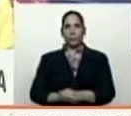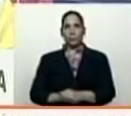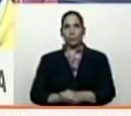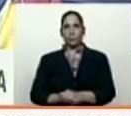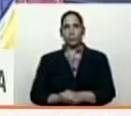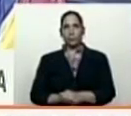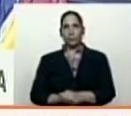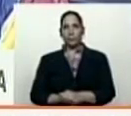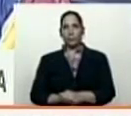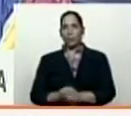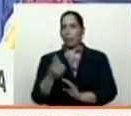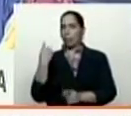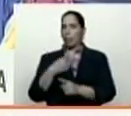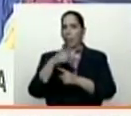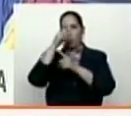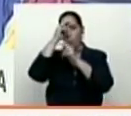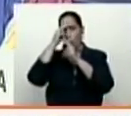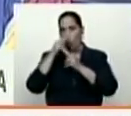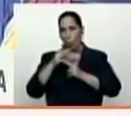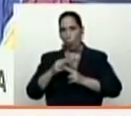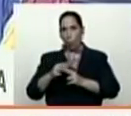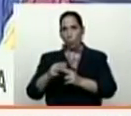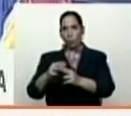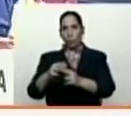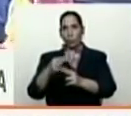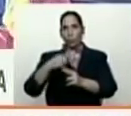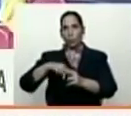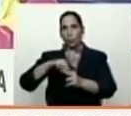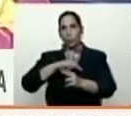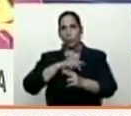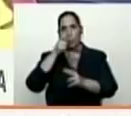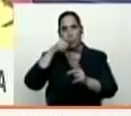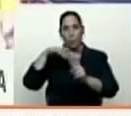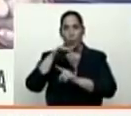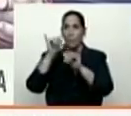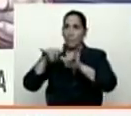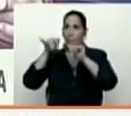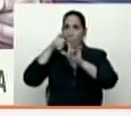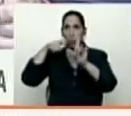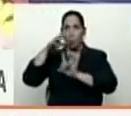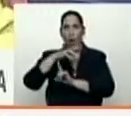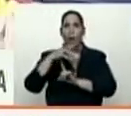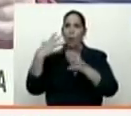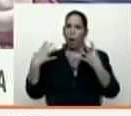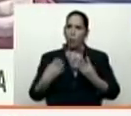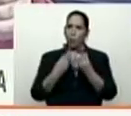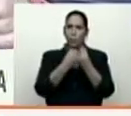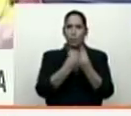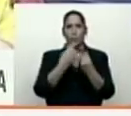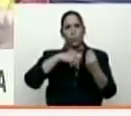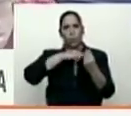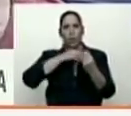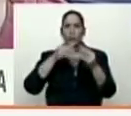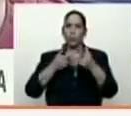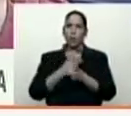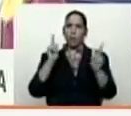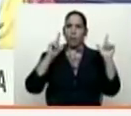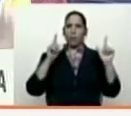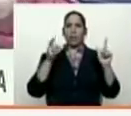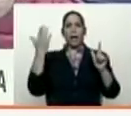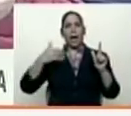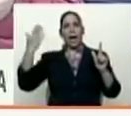caramba, hay que rendirle honores a nuestro pueblo, porque es ese mismo pueblo que acompañó a nuestro libertador